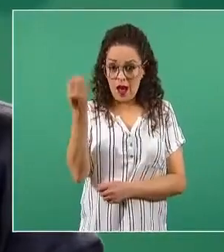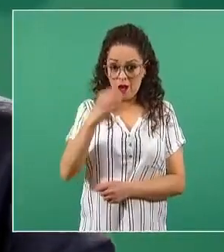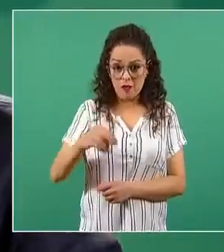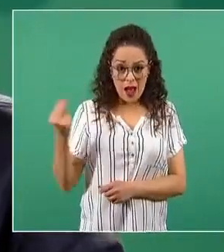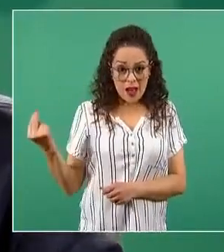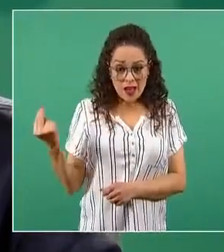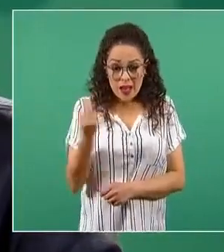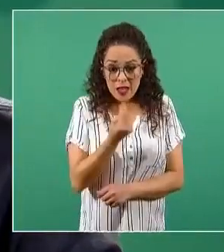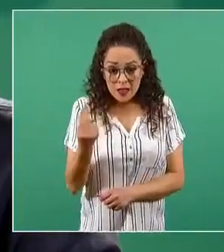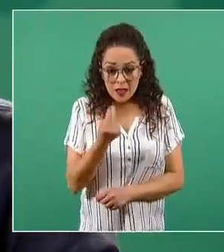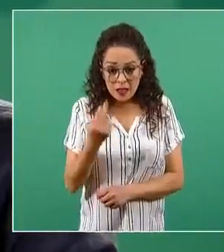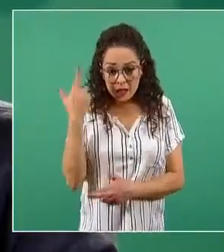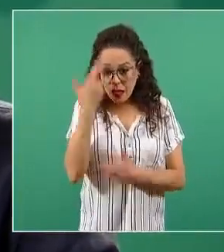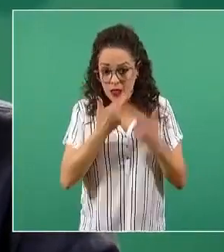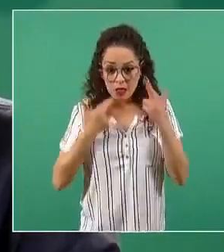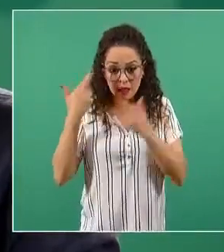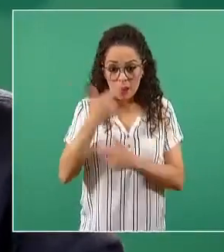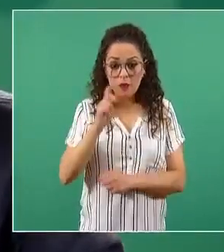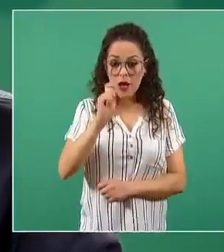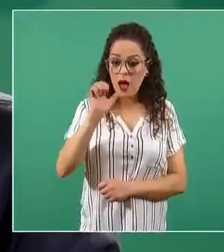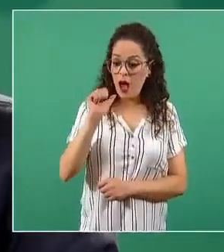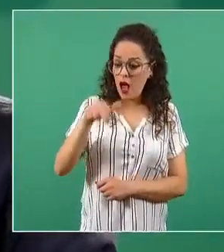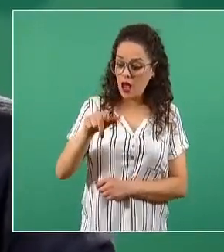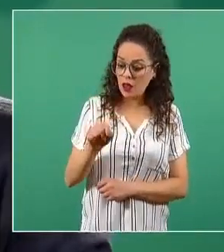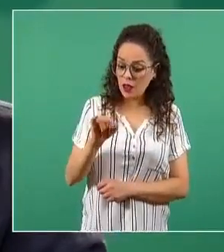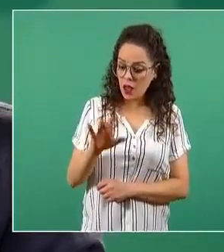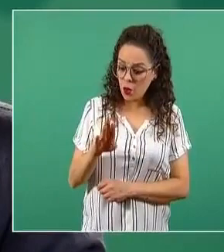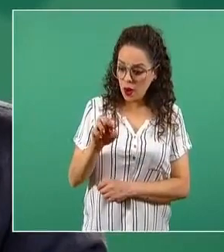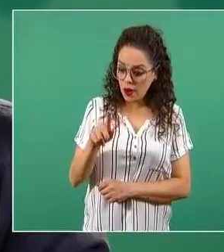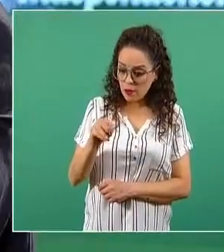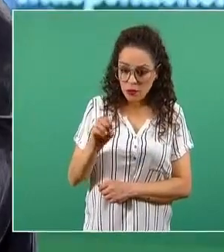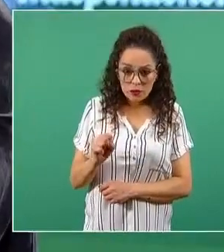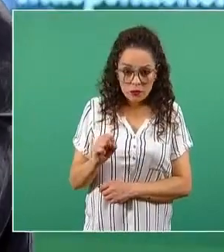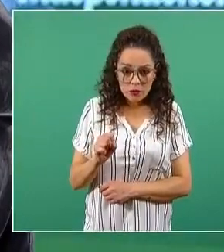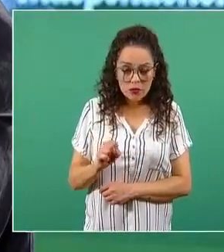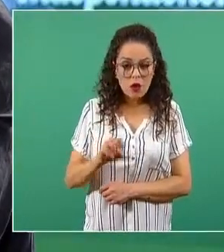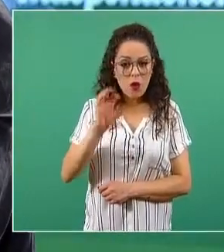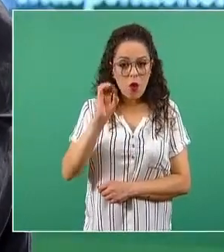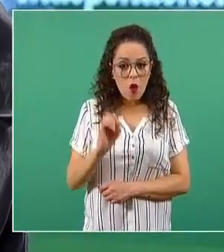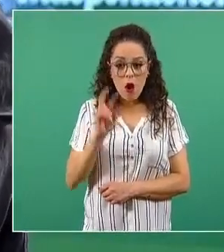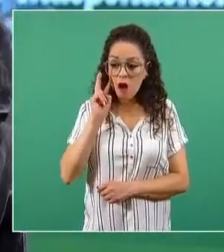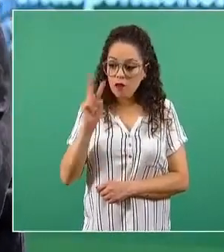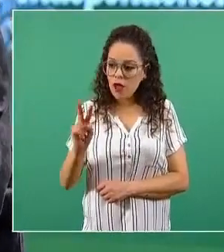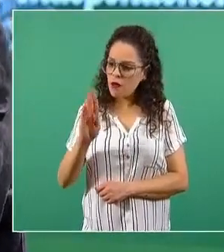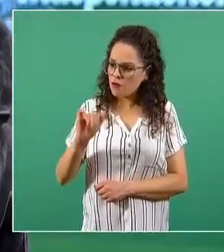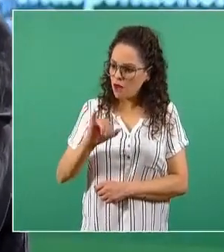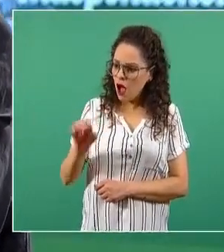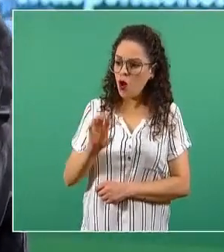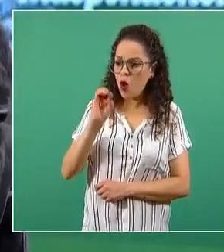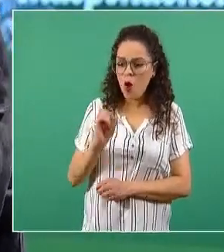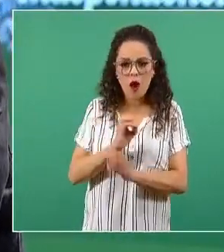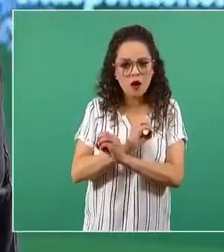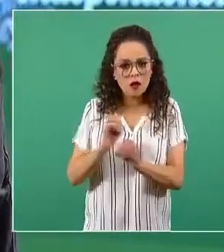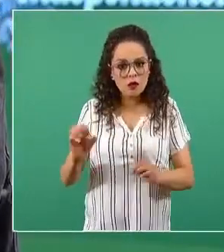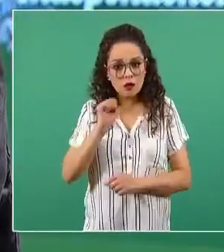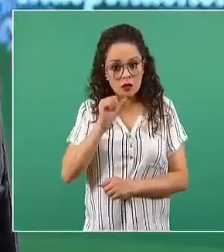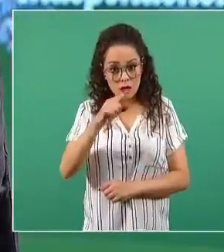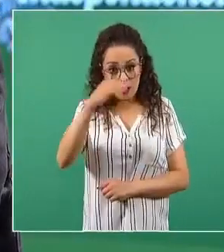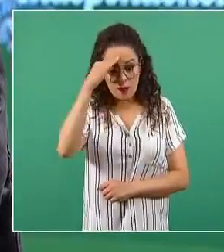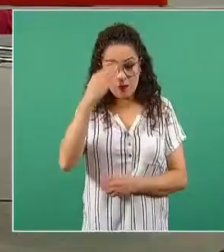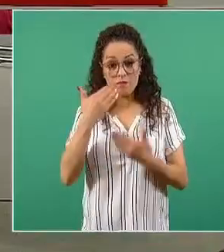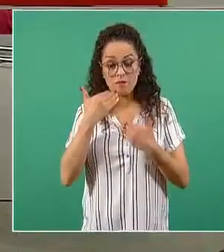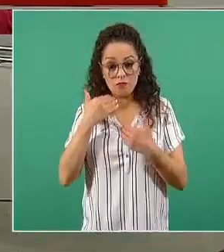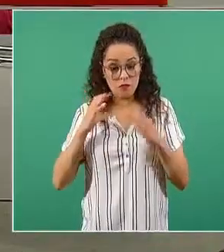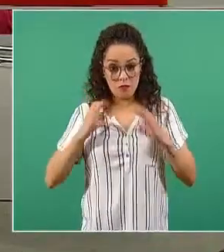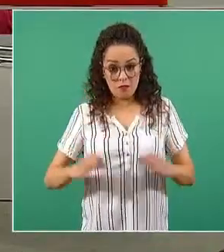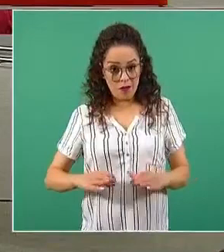necesario medirse los anticuerpos y mucho menos de que si se los miden y les salen bajos o nulos, piensen que no tienen